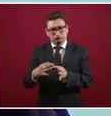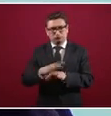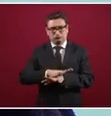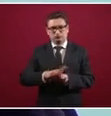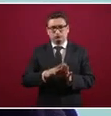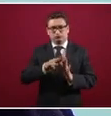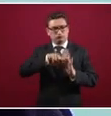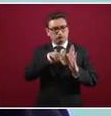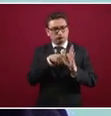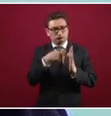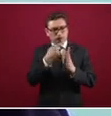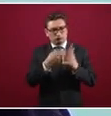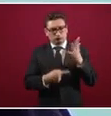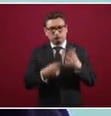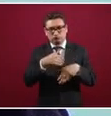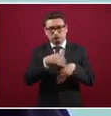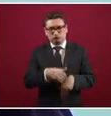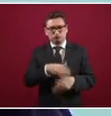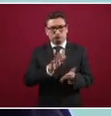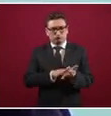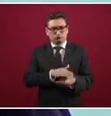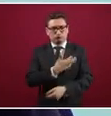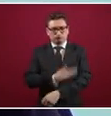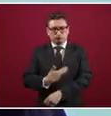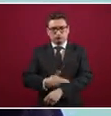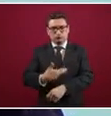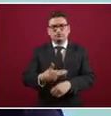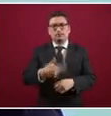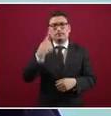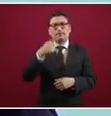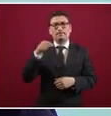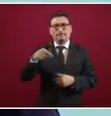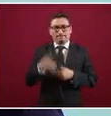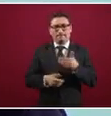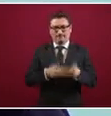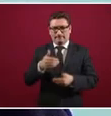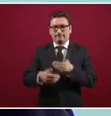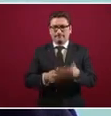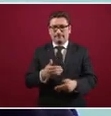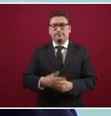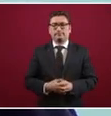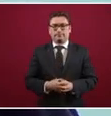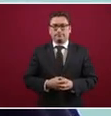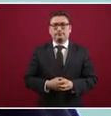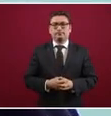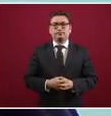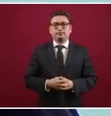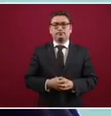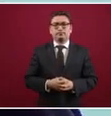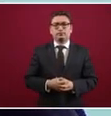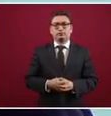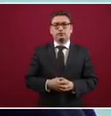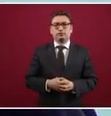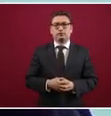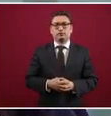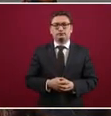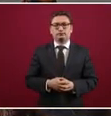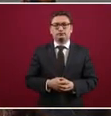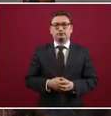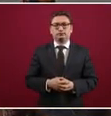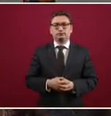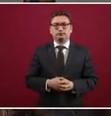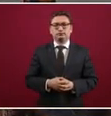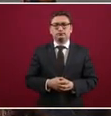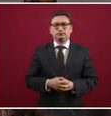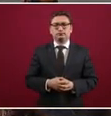normativa y todos los documentos que se requieren para poder avanzar en este proceso y estamos en